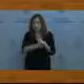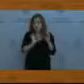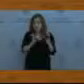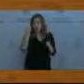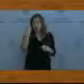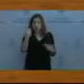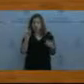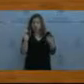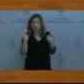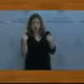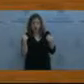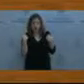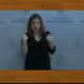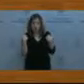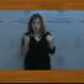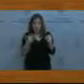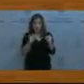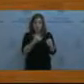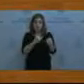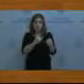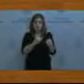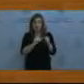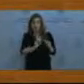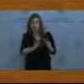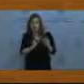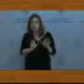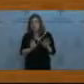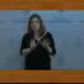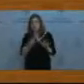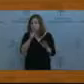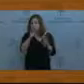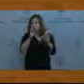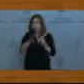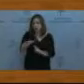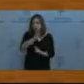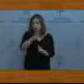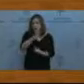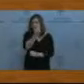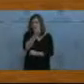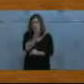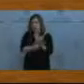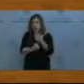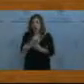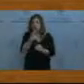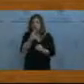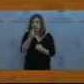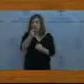irresponsable cerrar toda puerta a la valorización energética por estos motivos medioambientales, pero también por motivos económicos. Como decía, un único